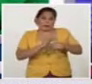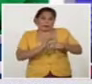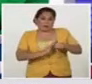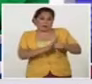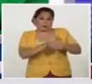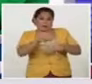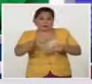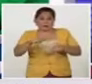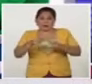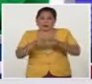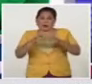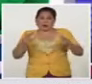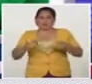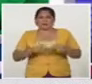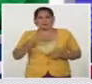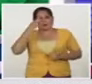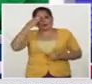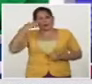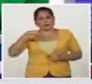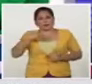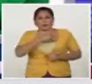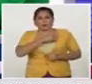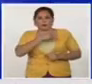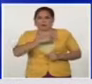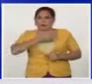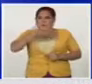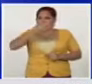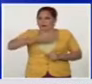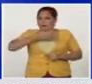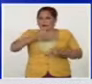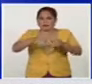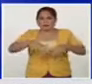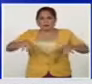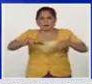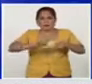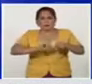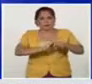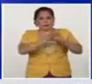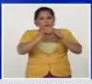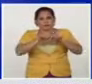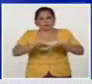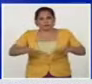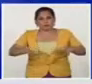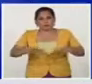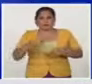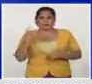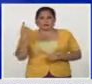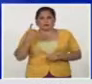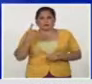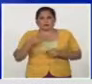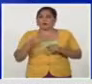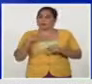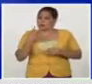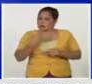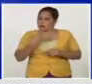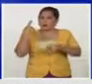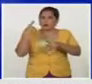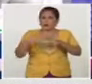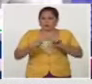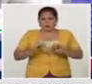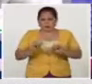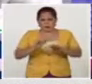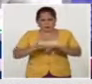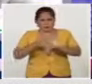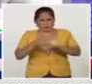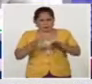personas. Gracias, doctor, por estas precisiones, sobre todo de la situación epidemiológica en el ámbito nacional. Nosotros tenemos muchísimo más para